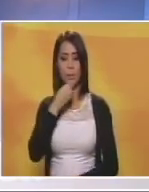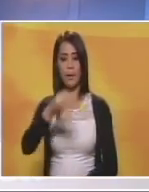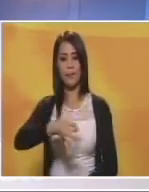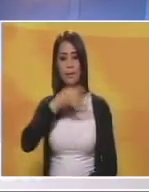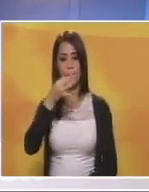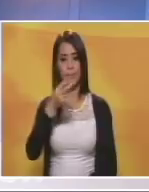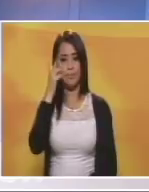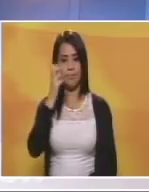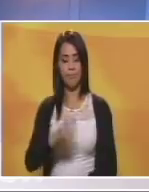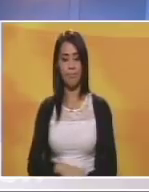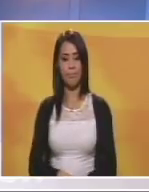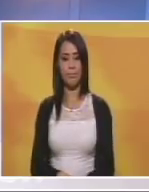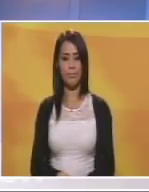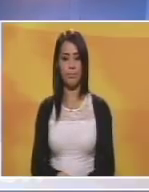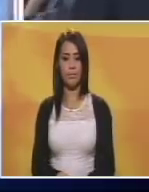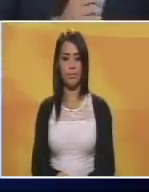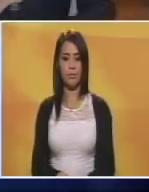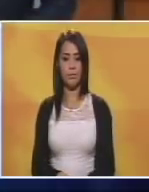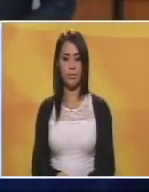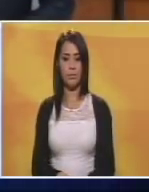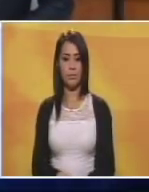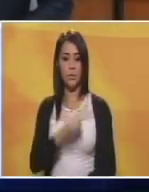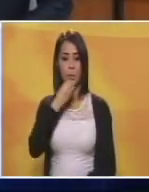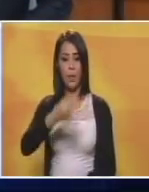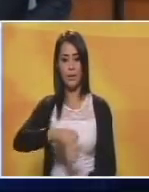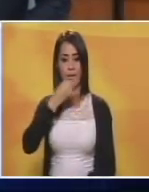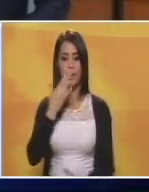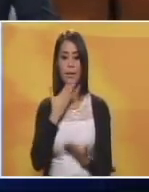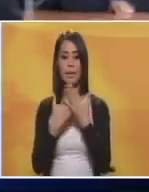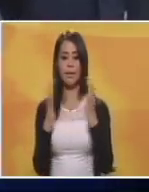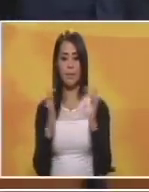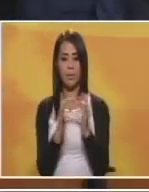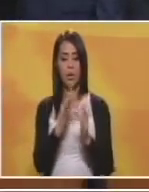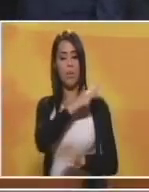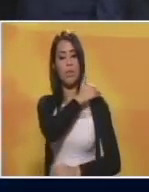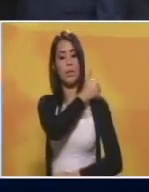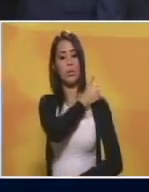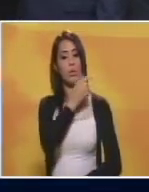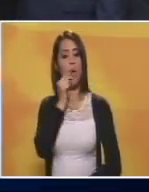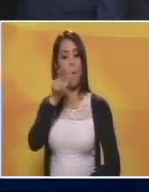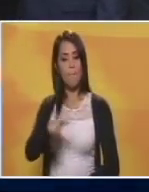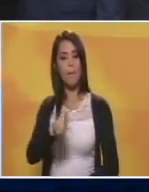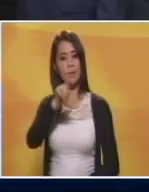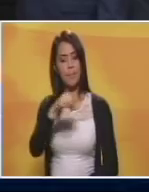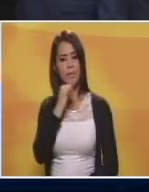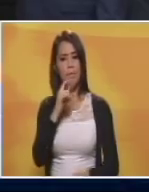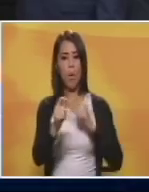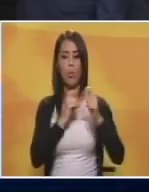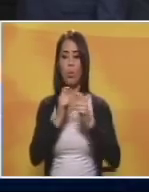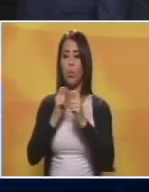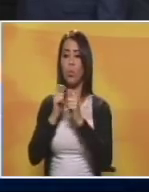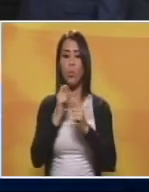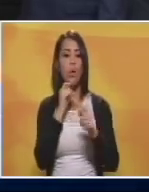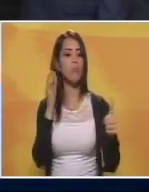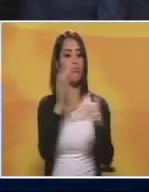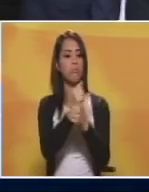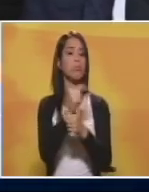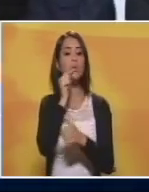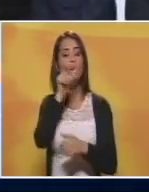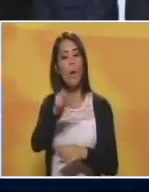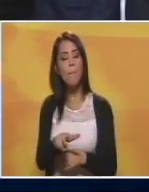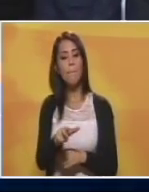buenas tardes, Ángel, te escuchamos. Buenas tardes, gracias por el contacto. El director Douglas Rico también confirmó en rueda de prensa sobre la captura de